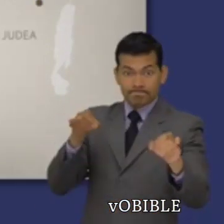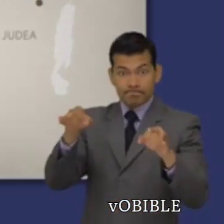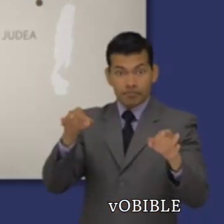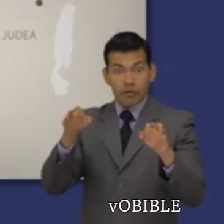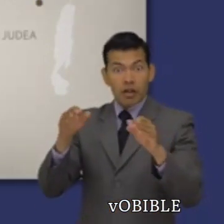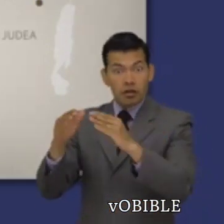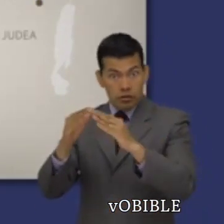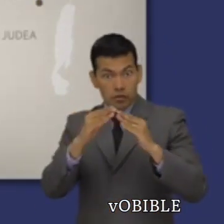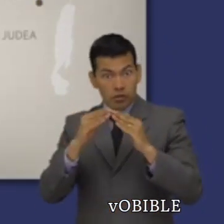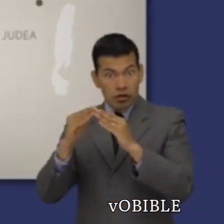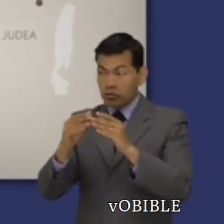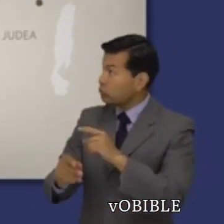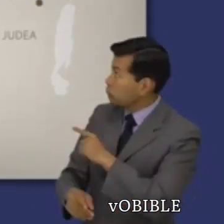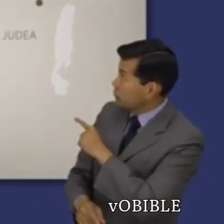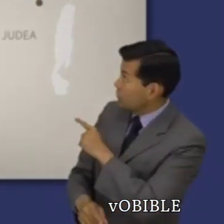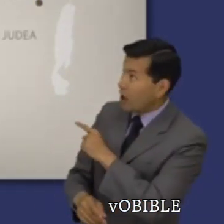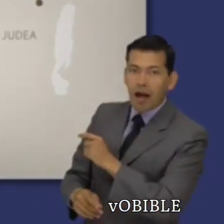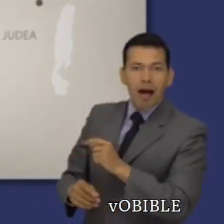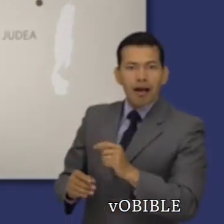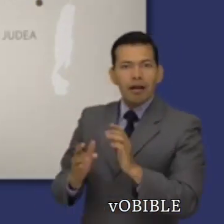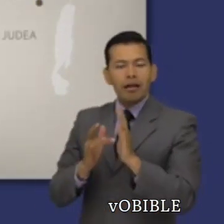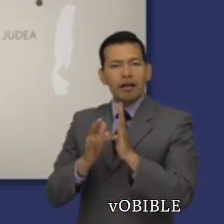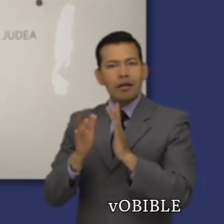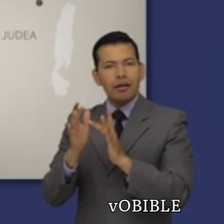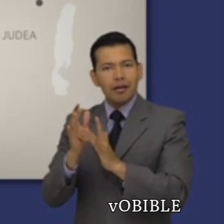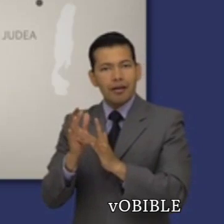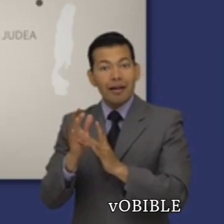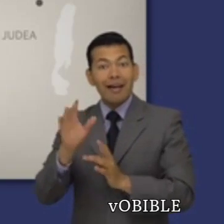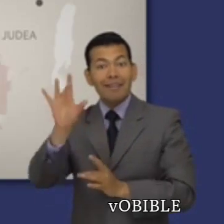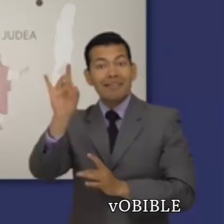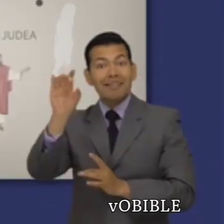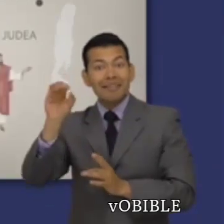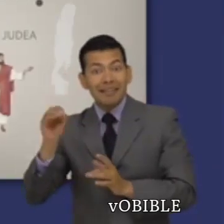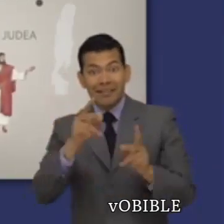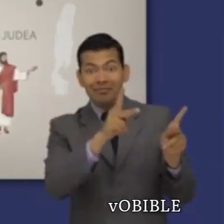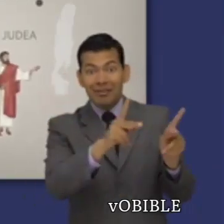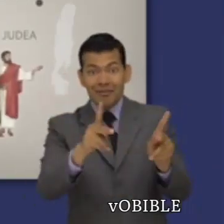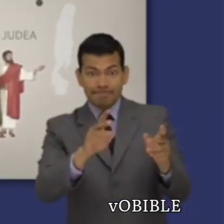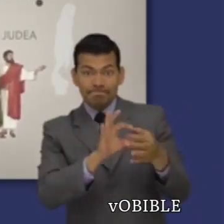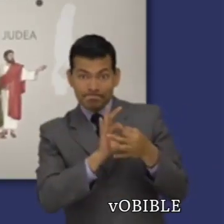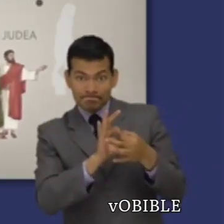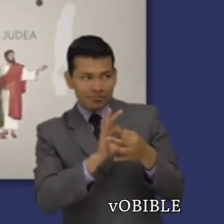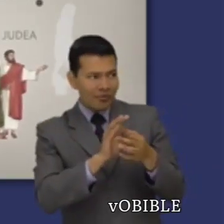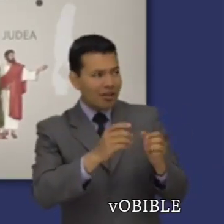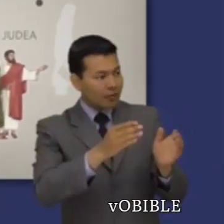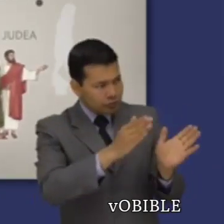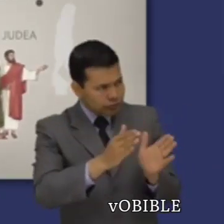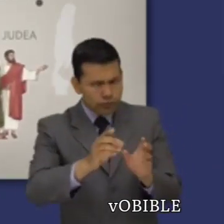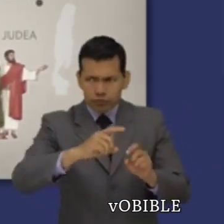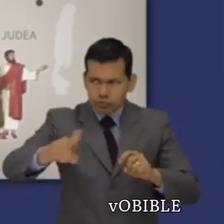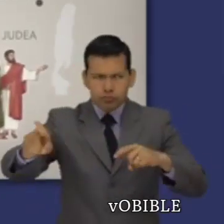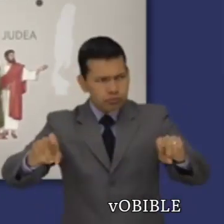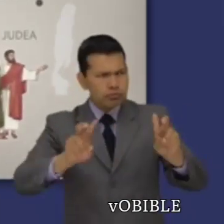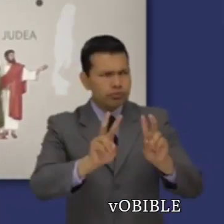narran sucesos que ocurrieron principalmente en Judea y Perea. Jesús envió a 70 discípulos más